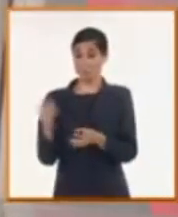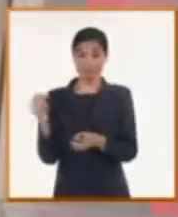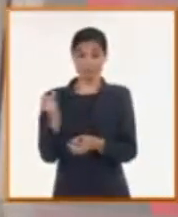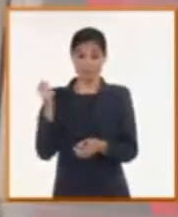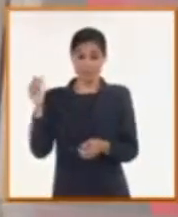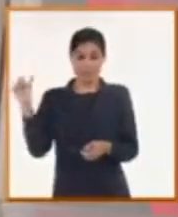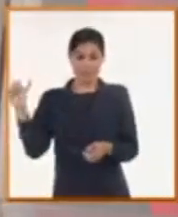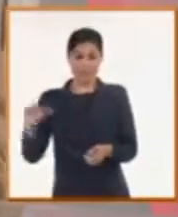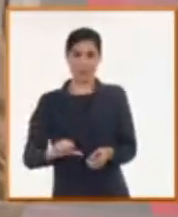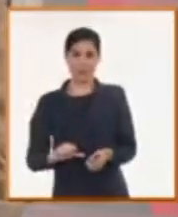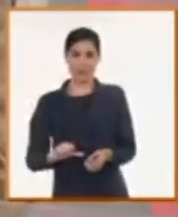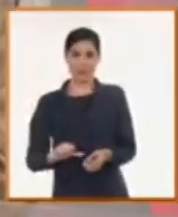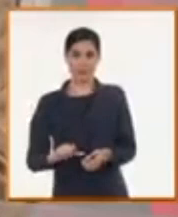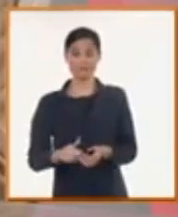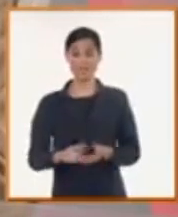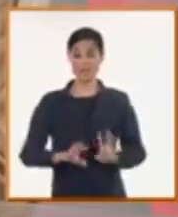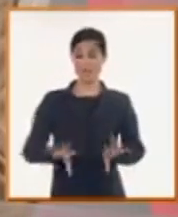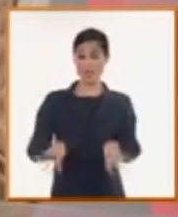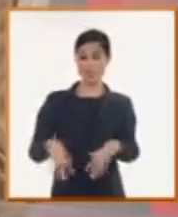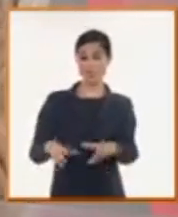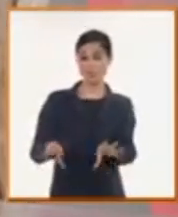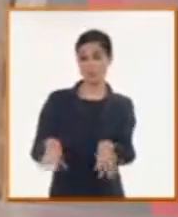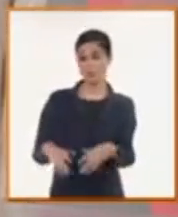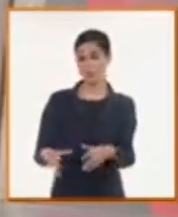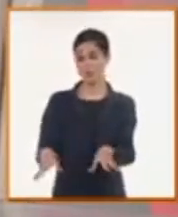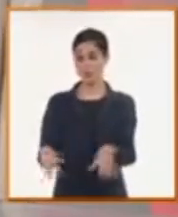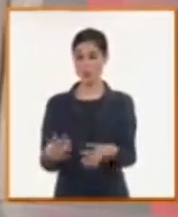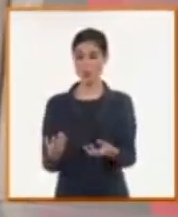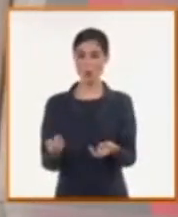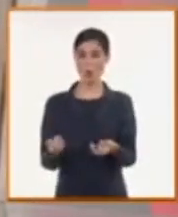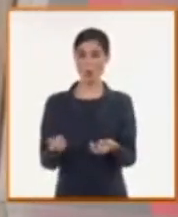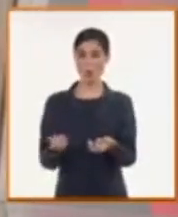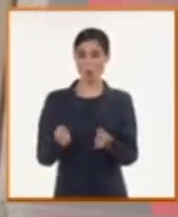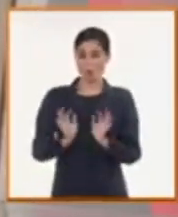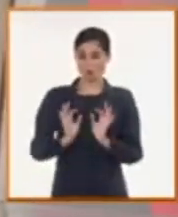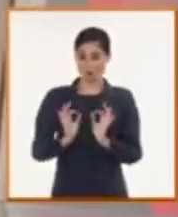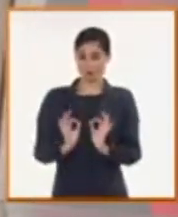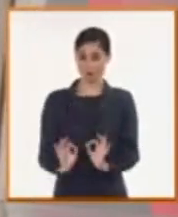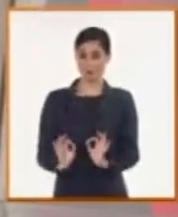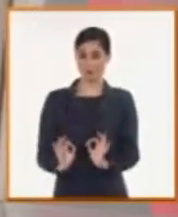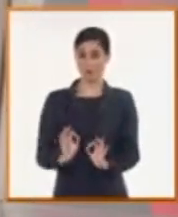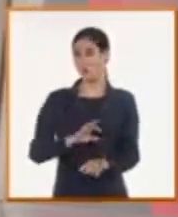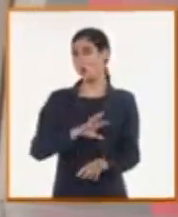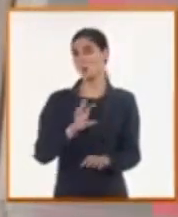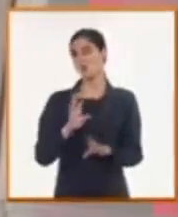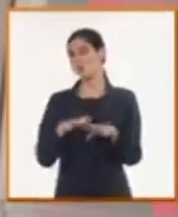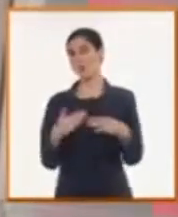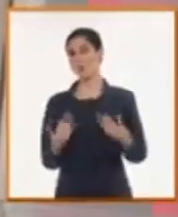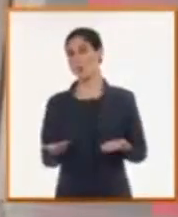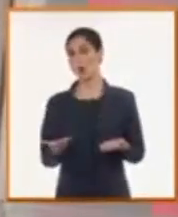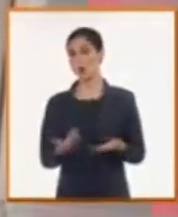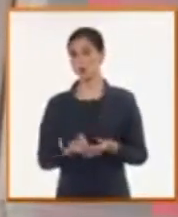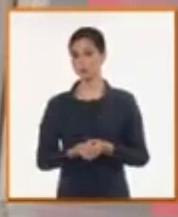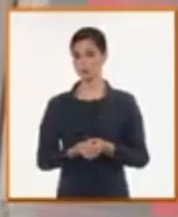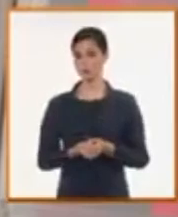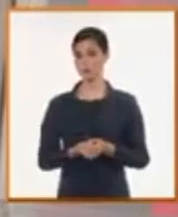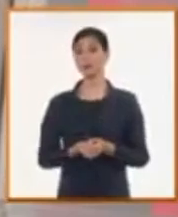esta situación se viene a estabilizar a partir de la presencia de asesores cubanos en las unidades, en las